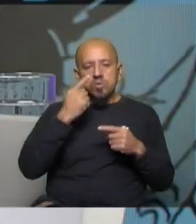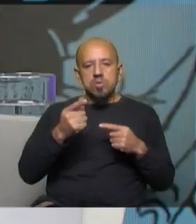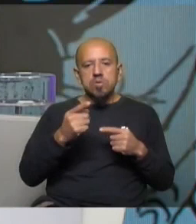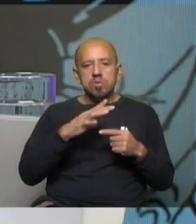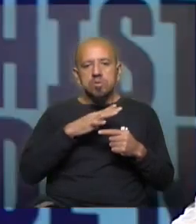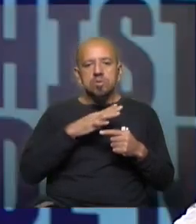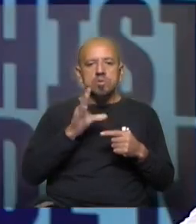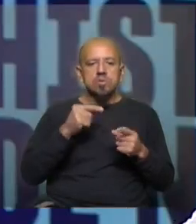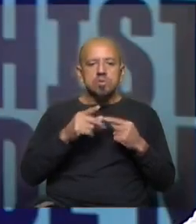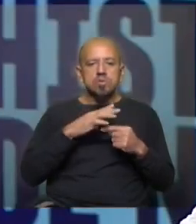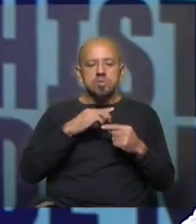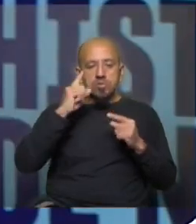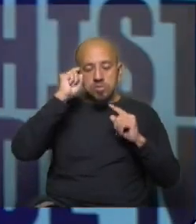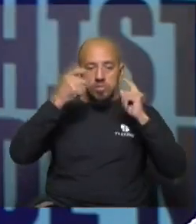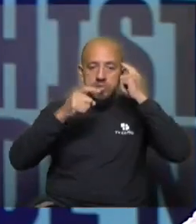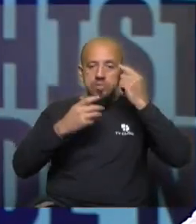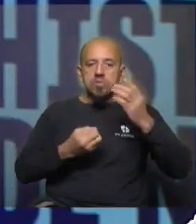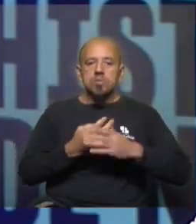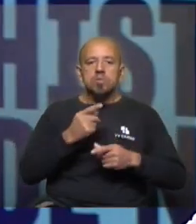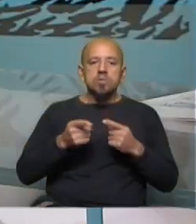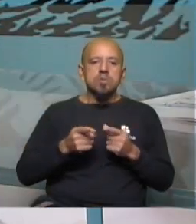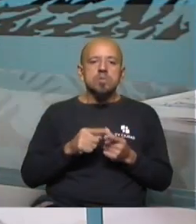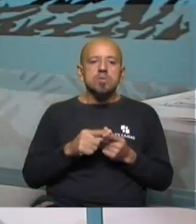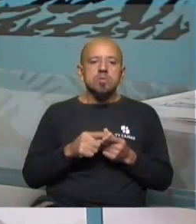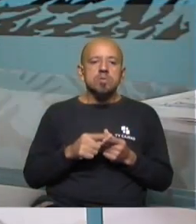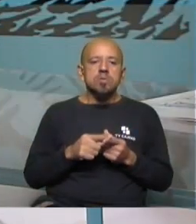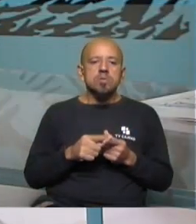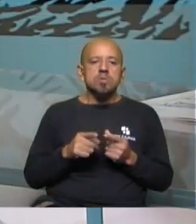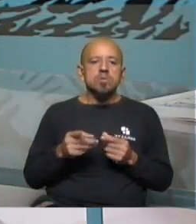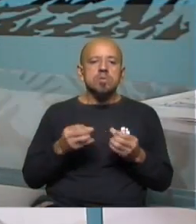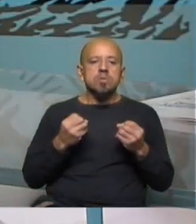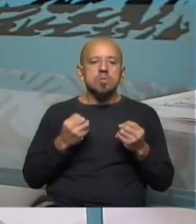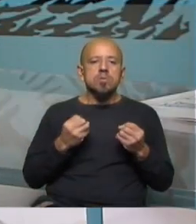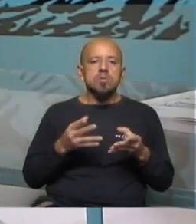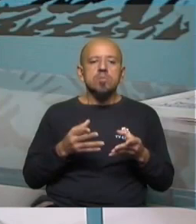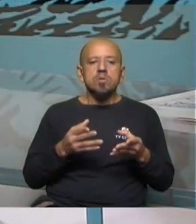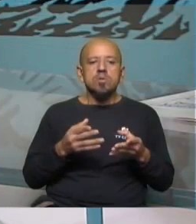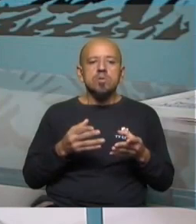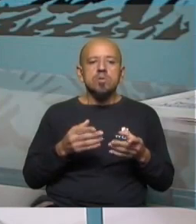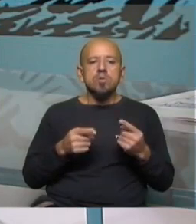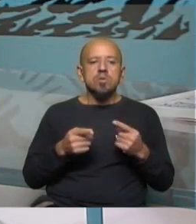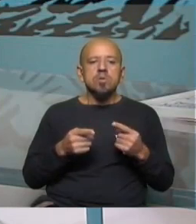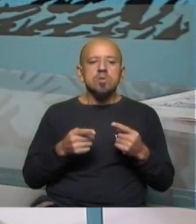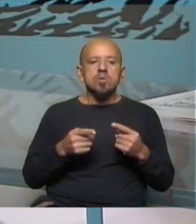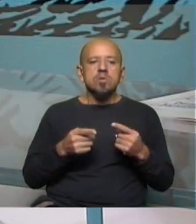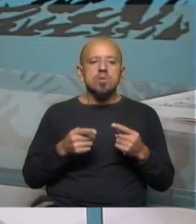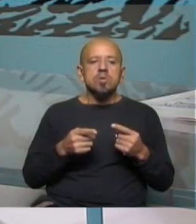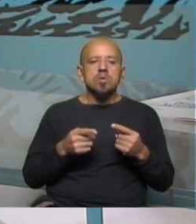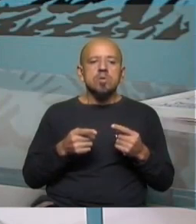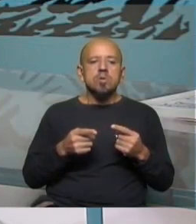porque en todo se aporta algo nuevo lo antes de irnos quería preguntarte por qué la decisión de poner artigas